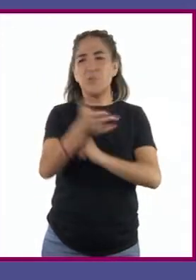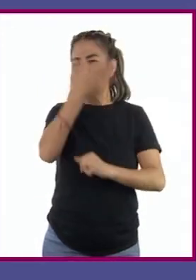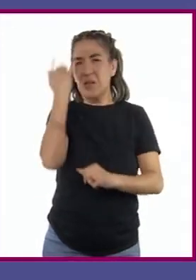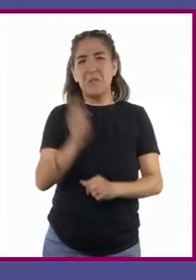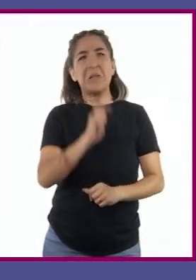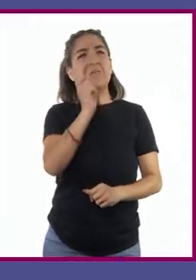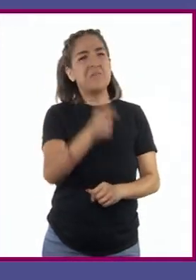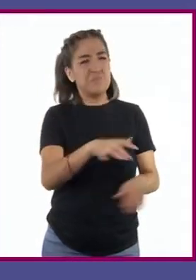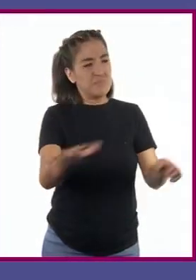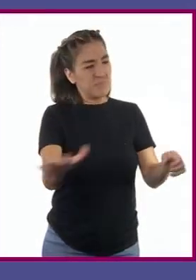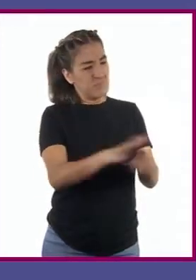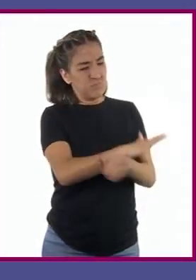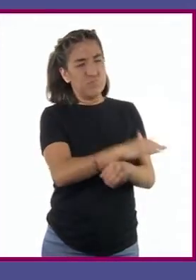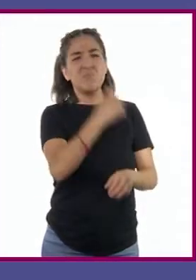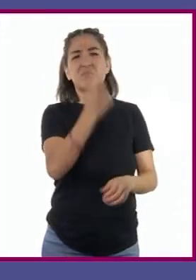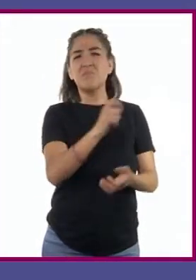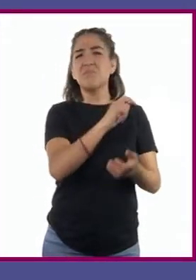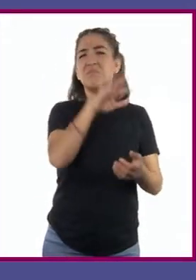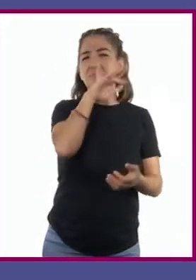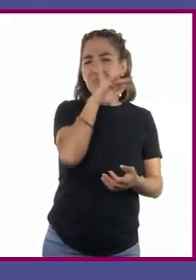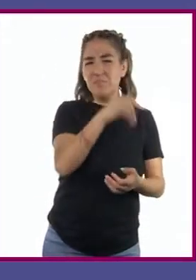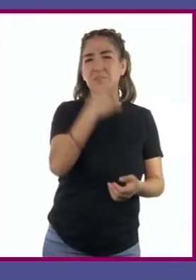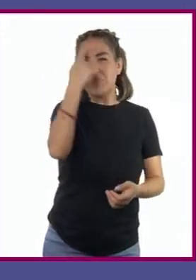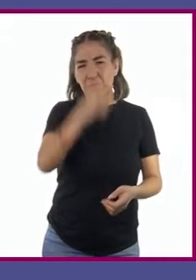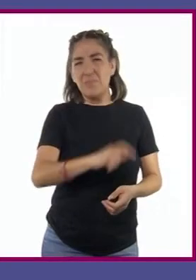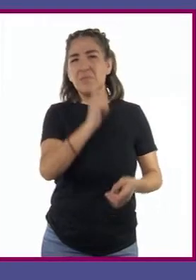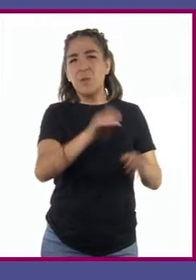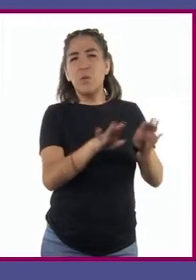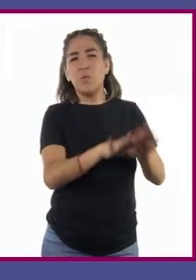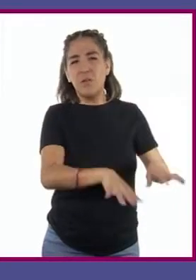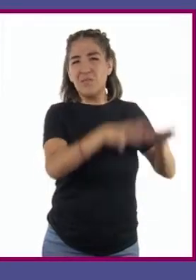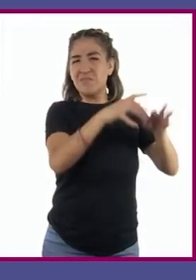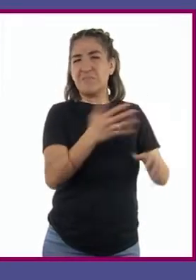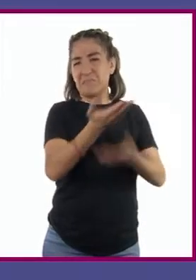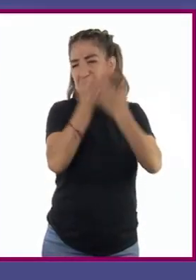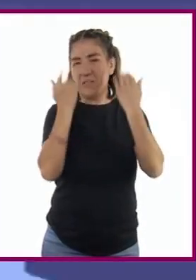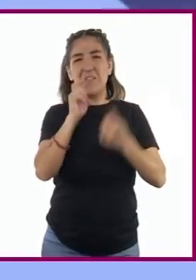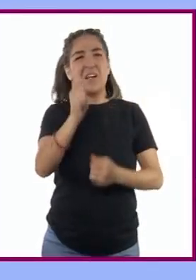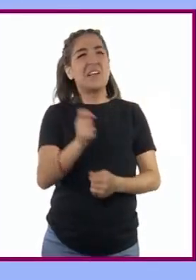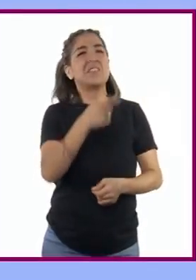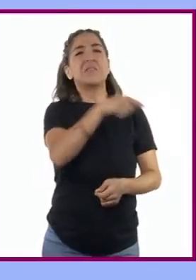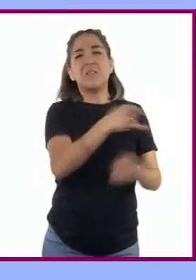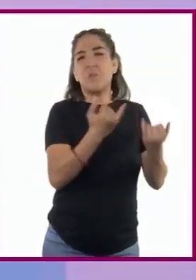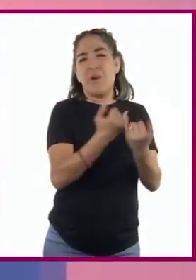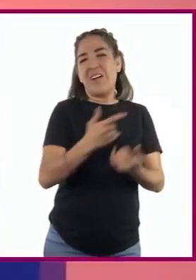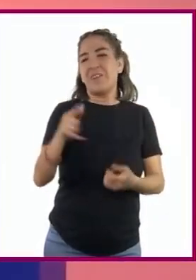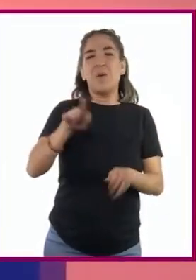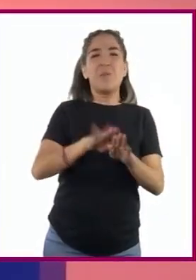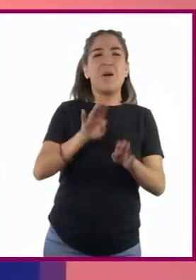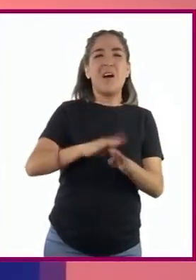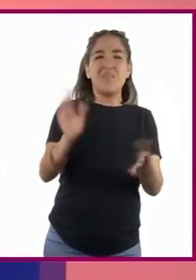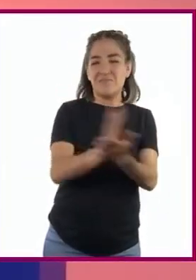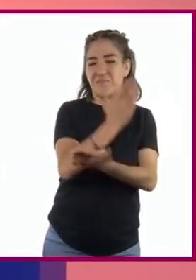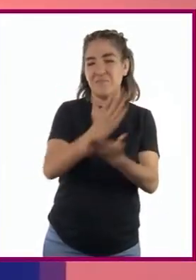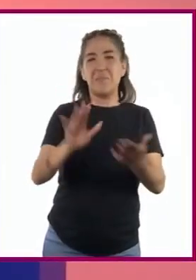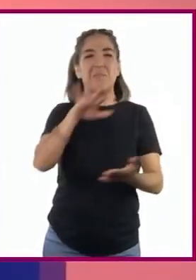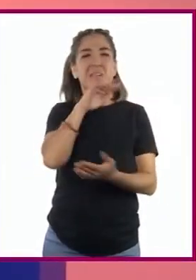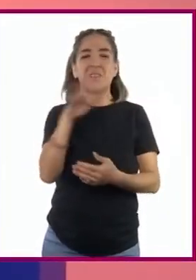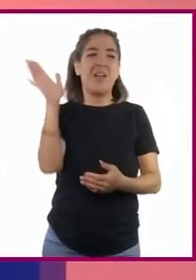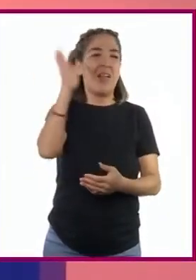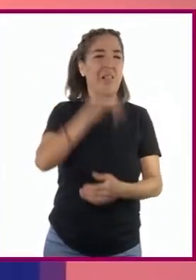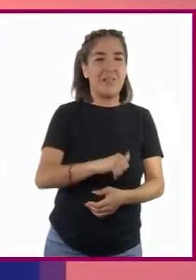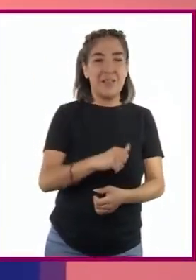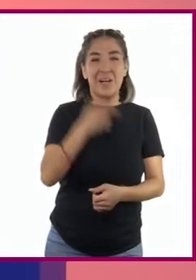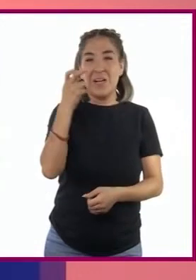relleno sanitario y no quieren tenerlo porque no saben qué es y tampoco quieren separar la basura. Para ayudar a Diego,